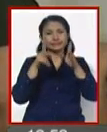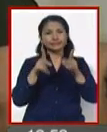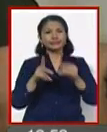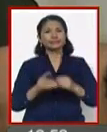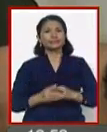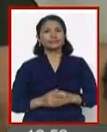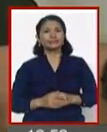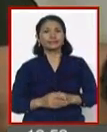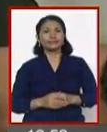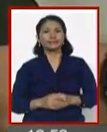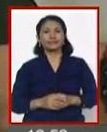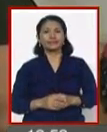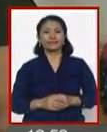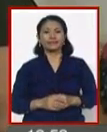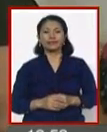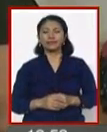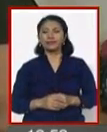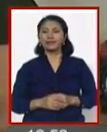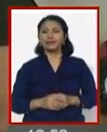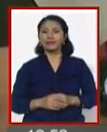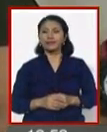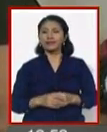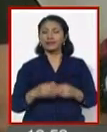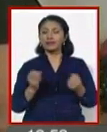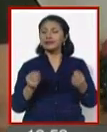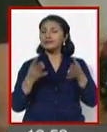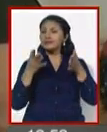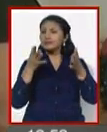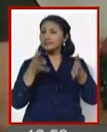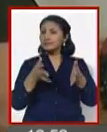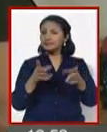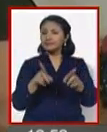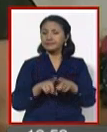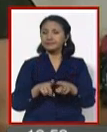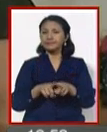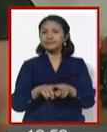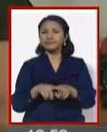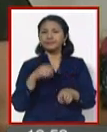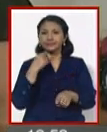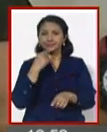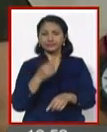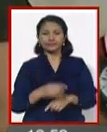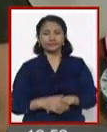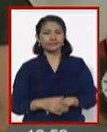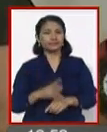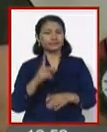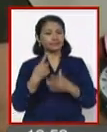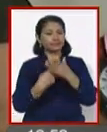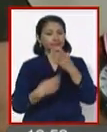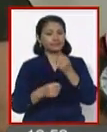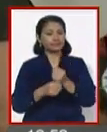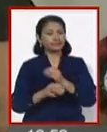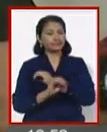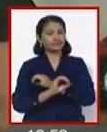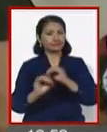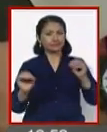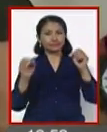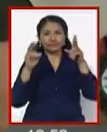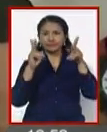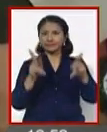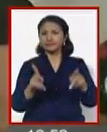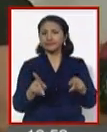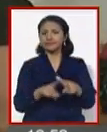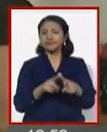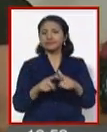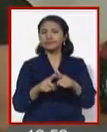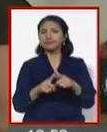persona, entonces ya dan por abandonarlo. Y además la estrategia también de él era de que no confiaba mucho en esas personas. Es